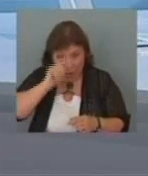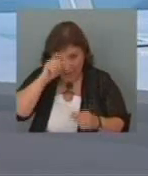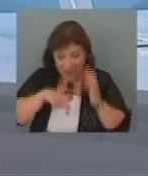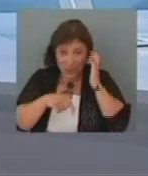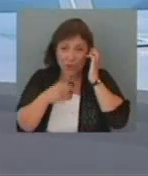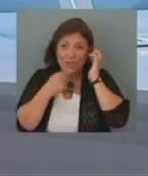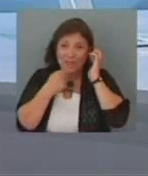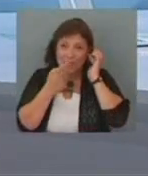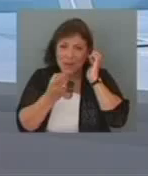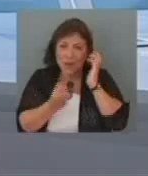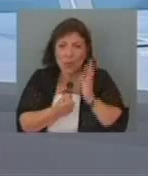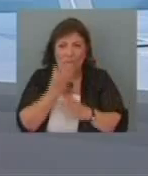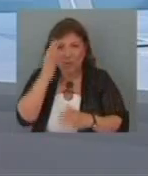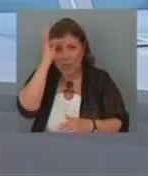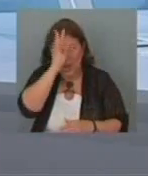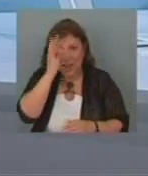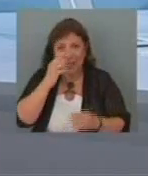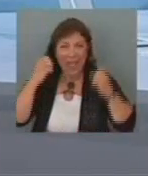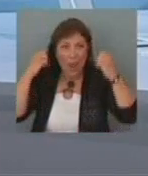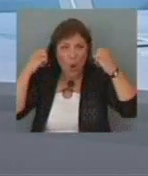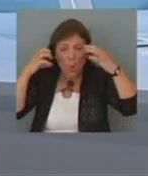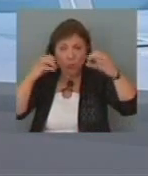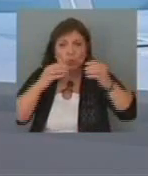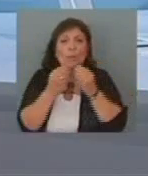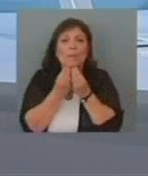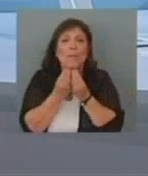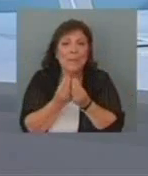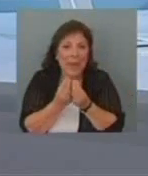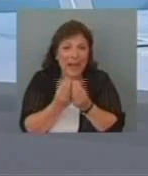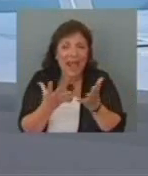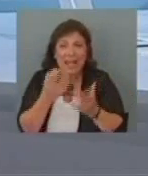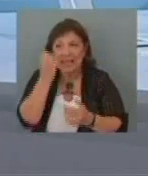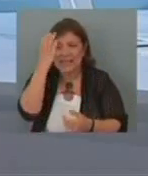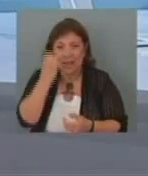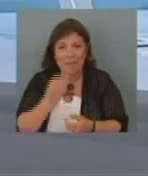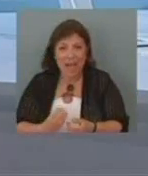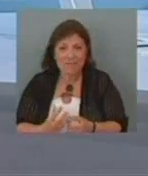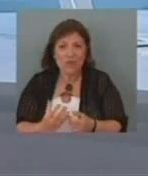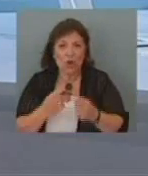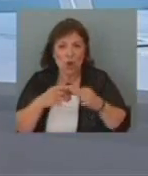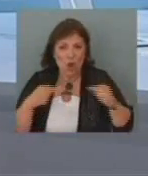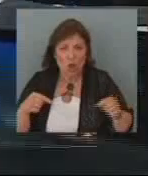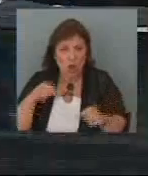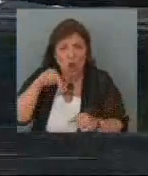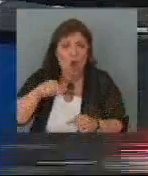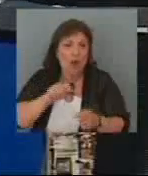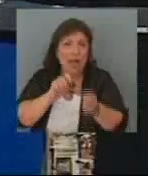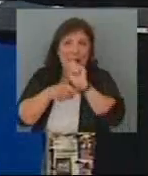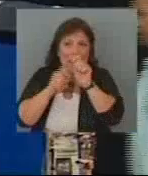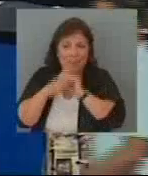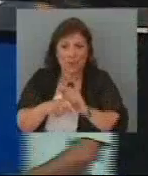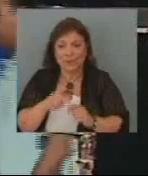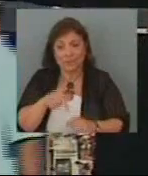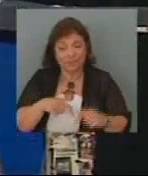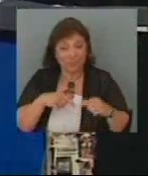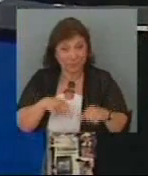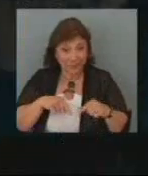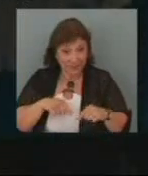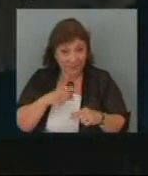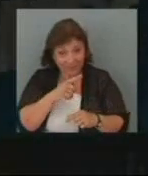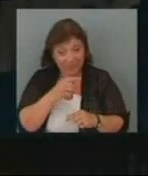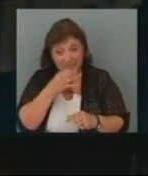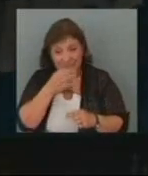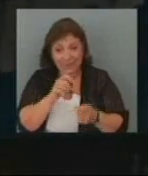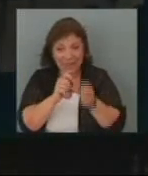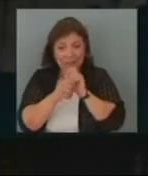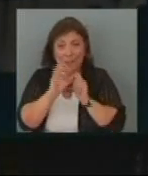una nueva tecnología de iluminación para el sistema de semáforos de la capital. La Intendencia de Montevideo